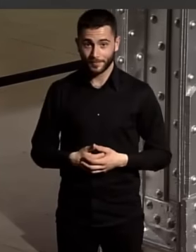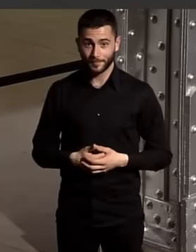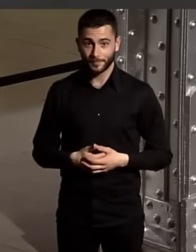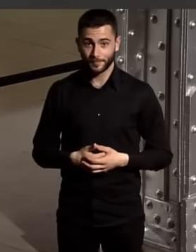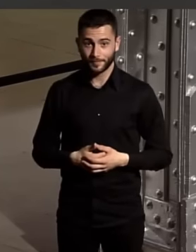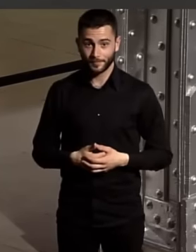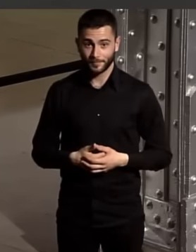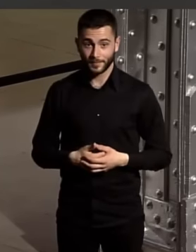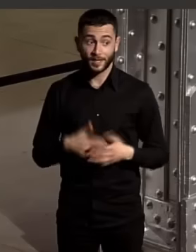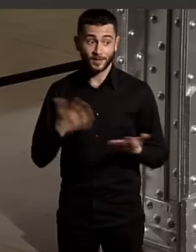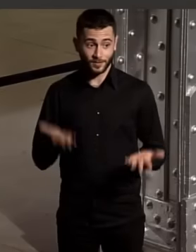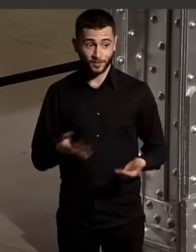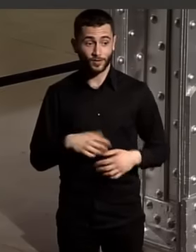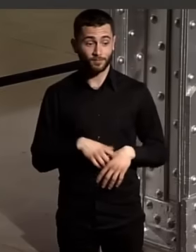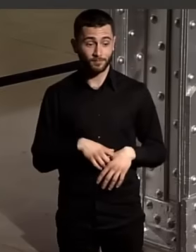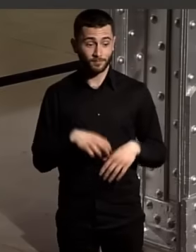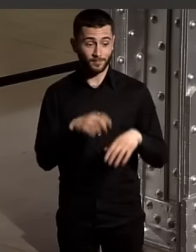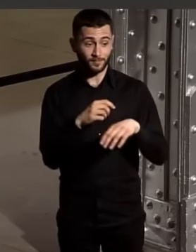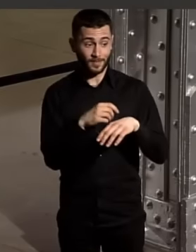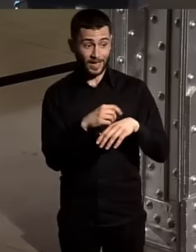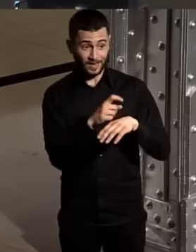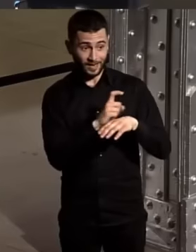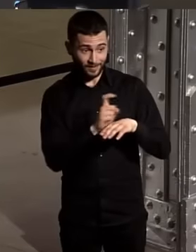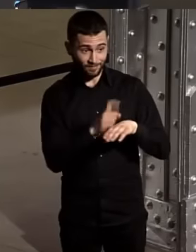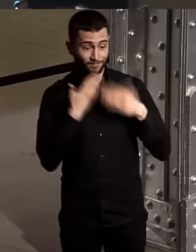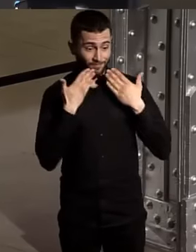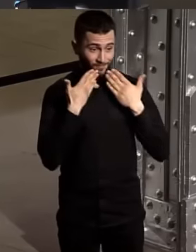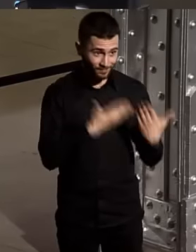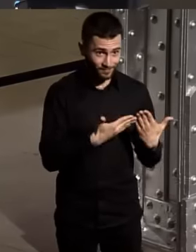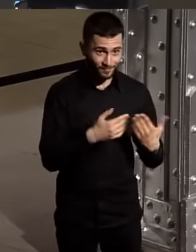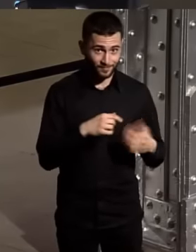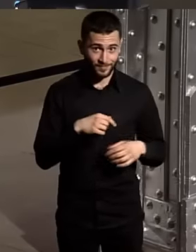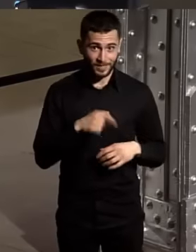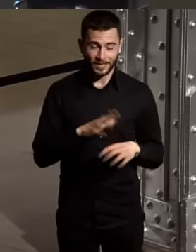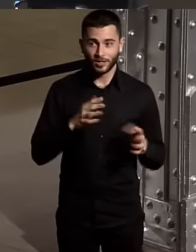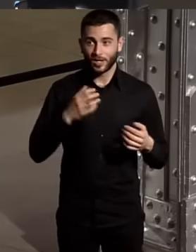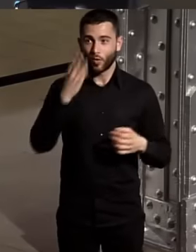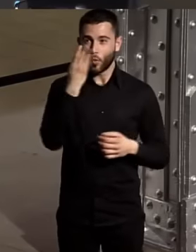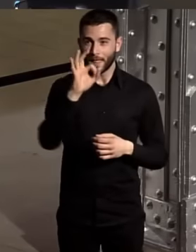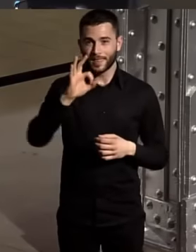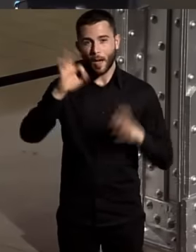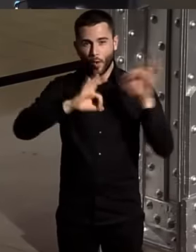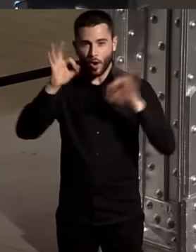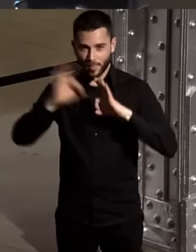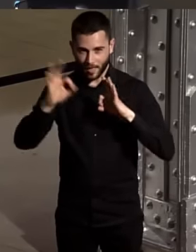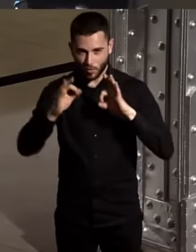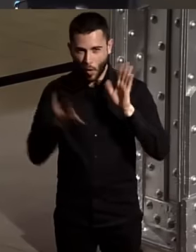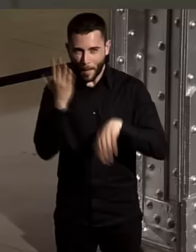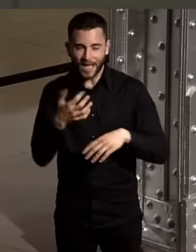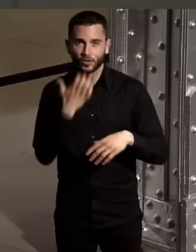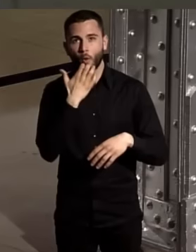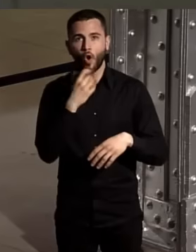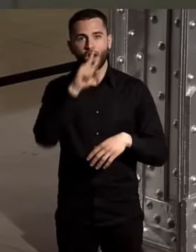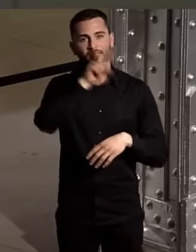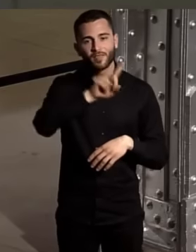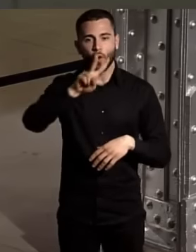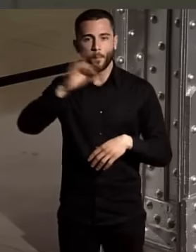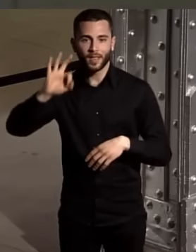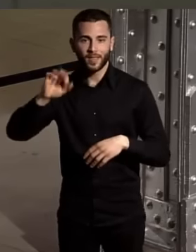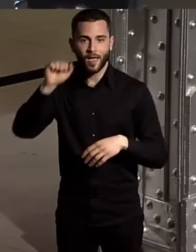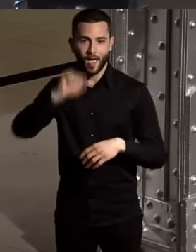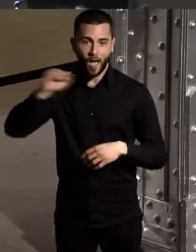y todo esto Gracias ese Ratoncito vive en 40% más es decir Serían como unos 120 años humanos no ratones era